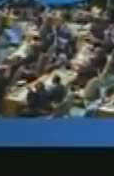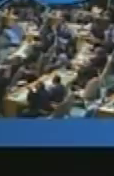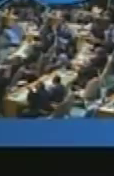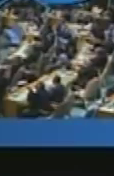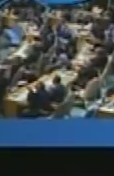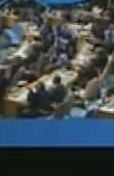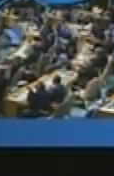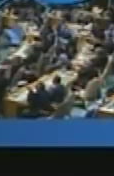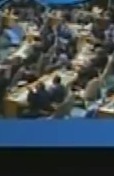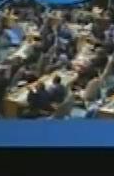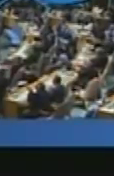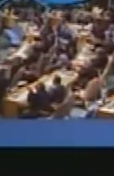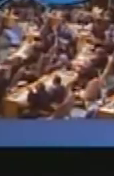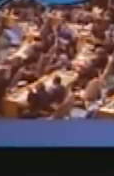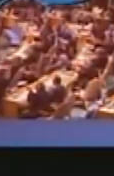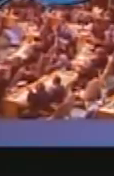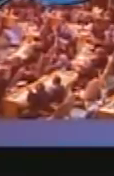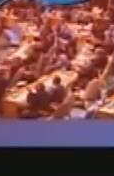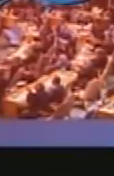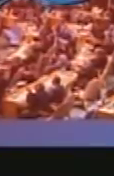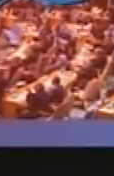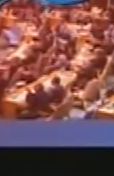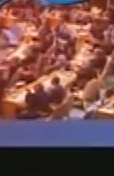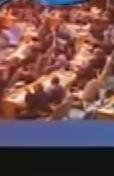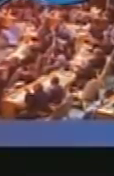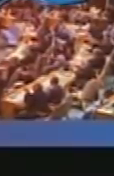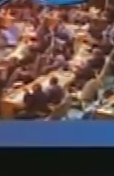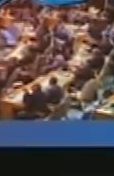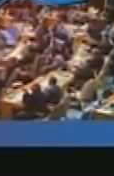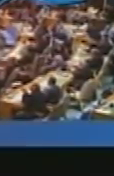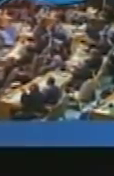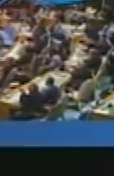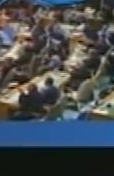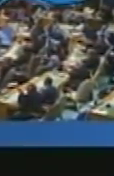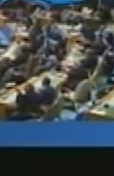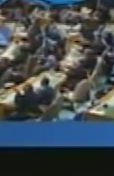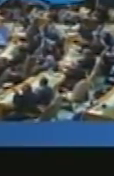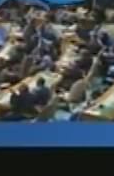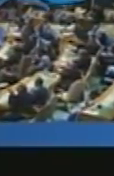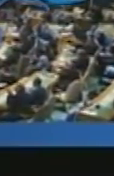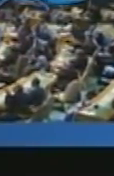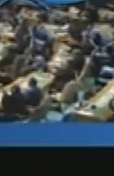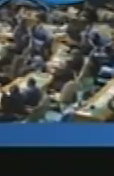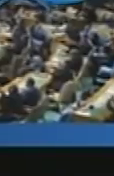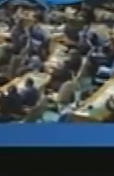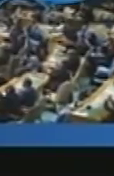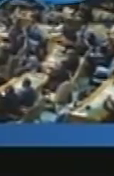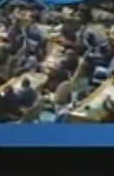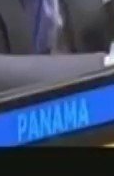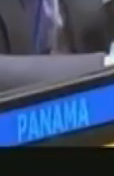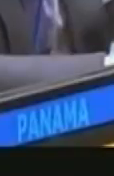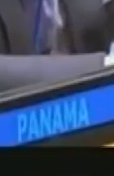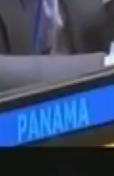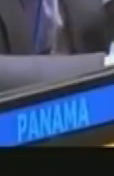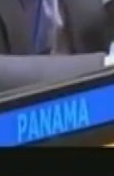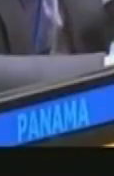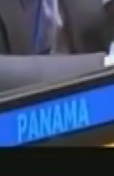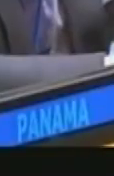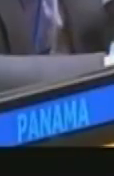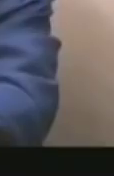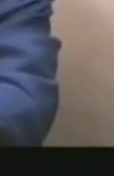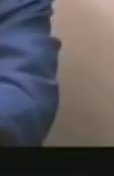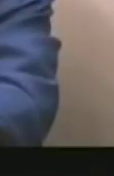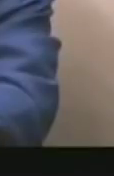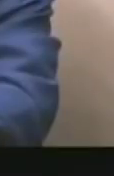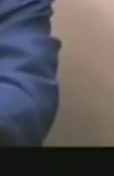Triunfo contundente ante la ONU. El pueblo cubano resiste, avanza y vence. Durante